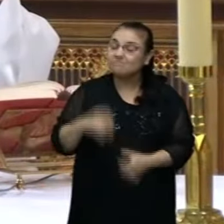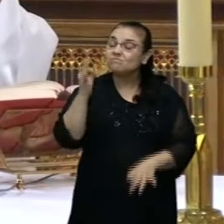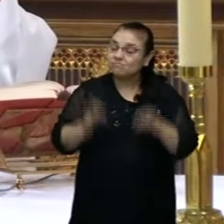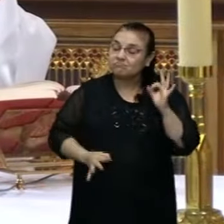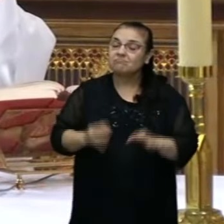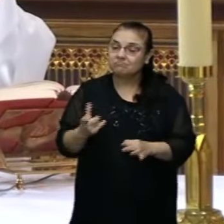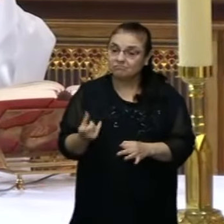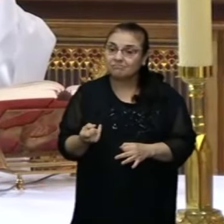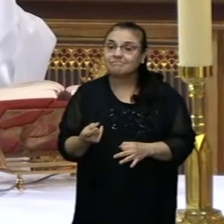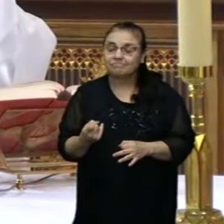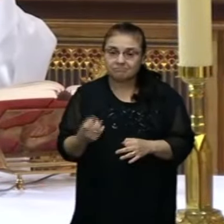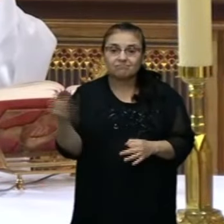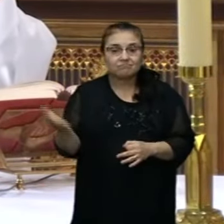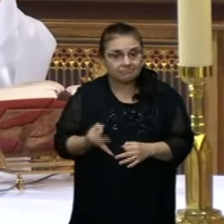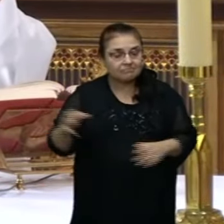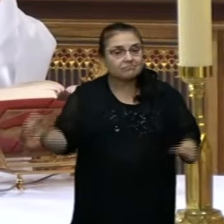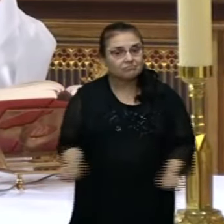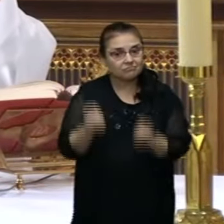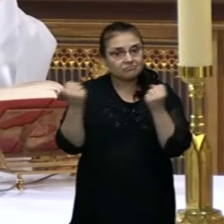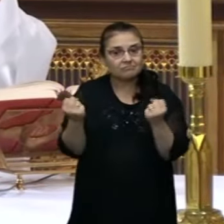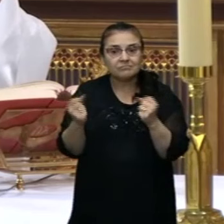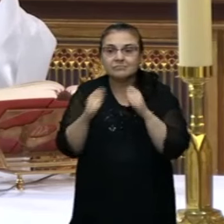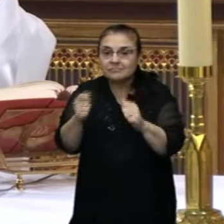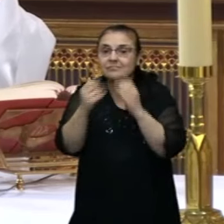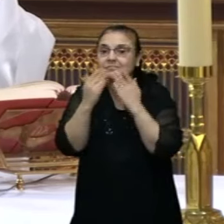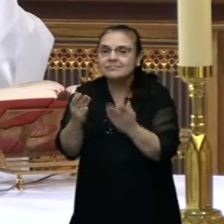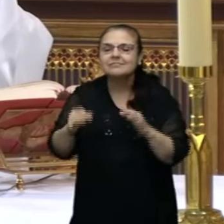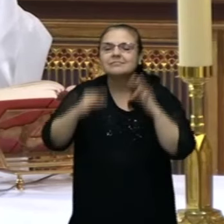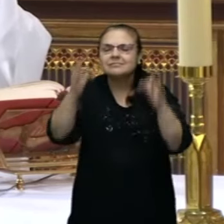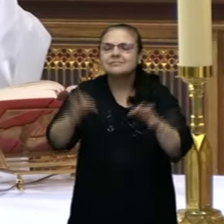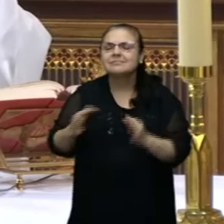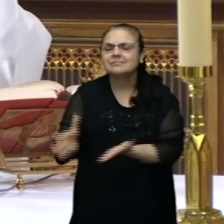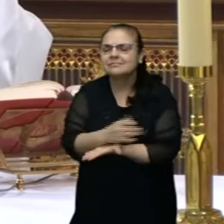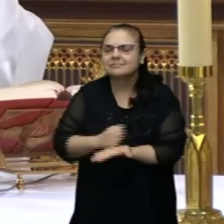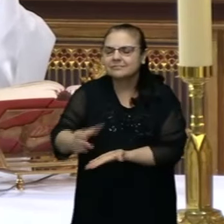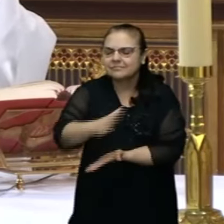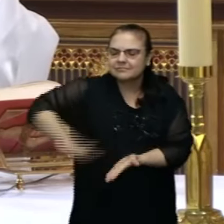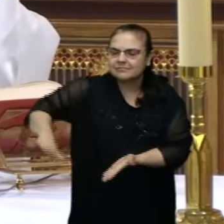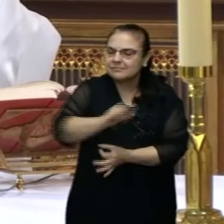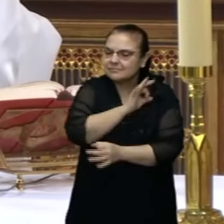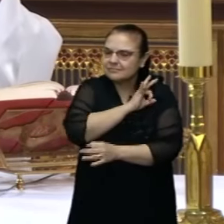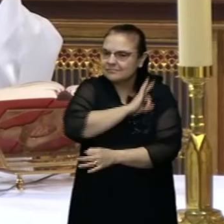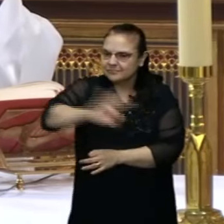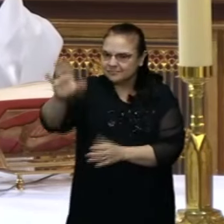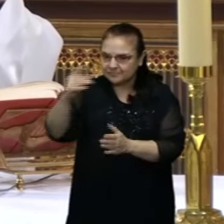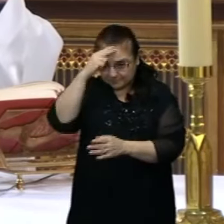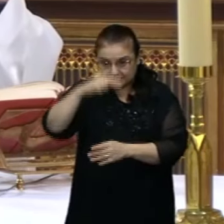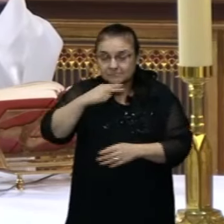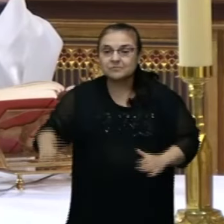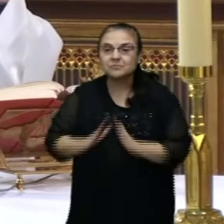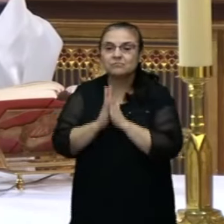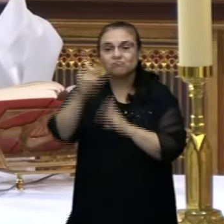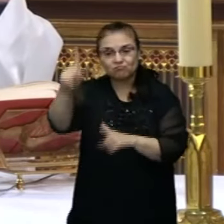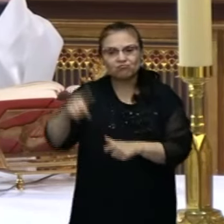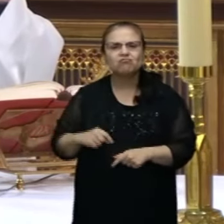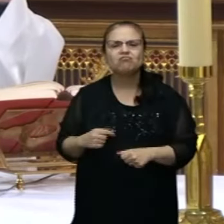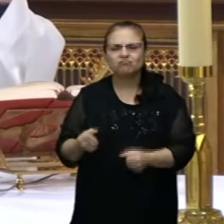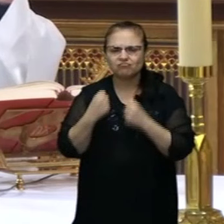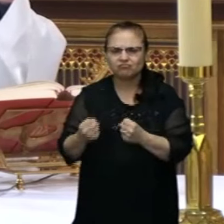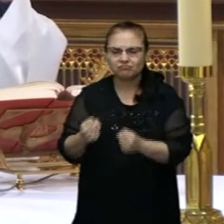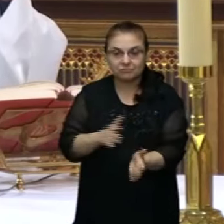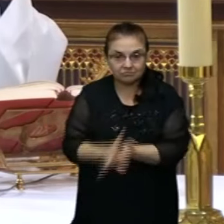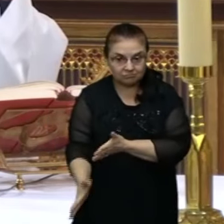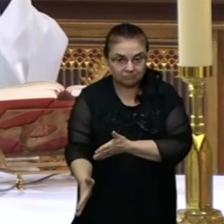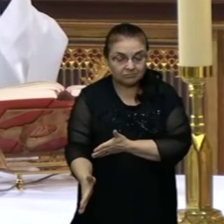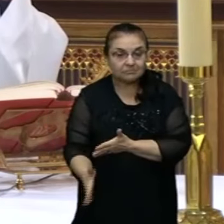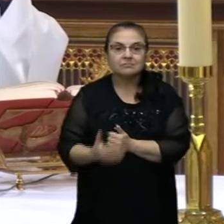verdad es justo y necesario, es nuestro deber y salvación, darte gracias siempre y en todo lugar, Señor, Padre Santo, Dios